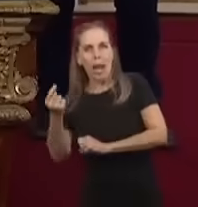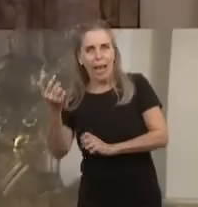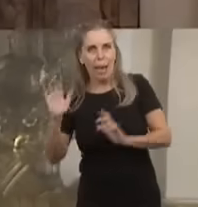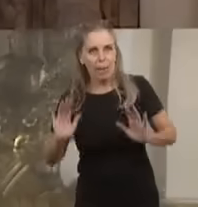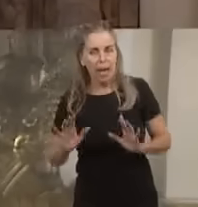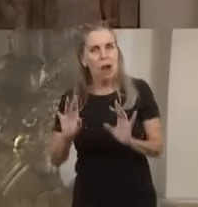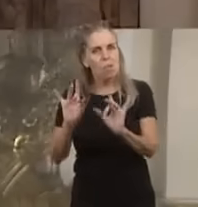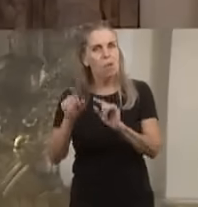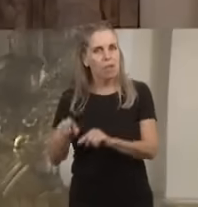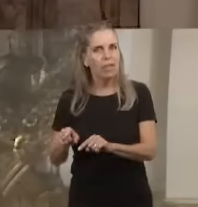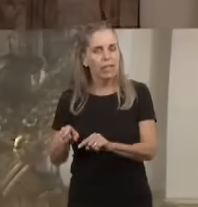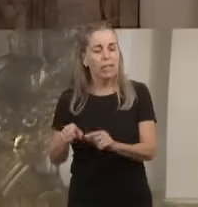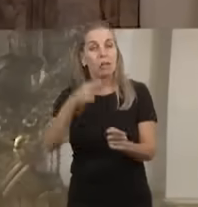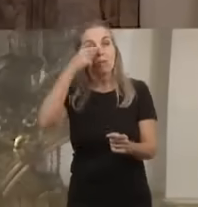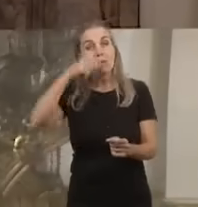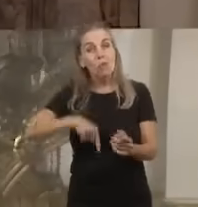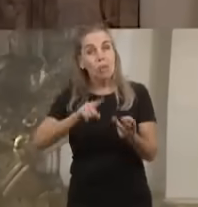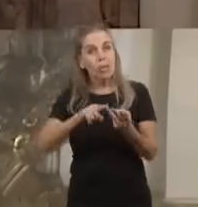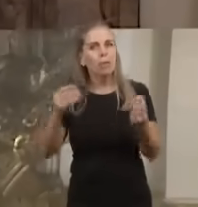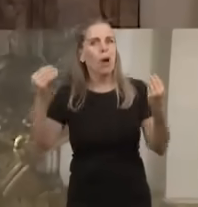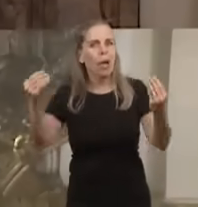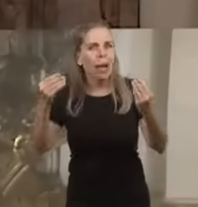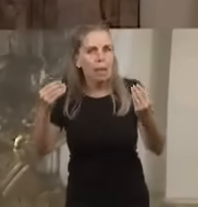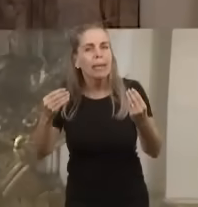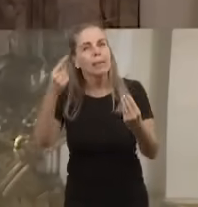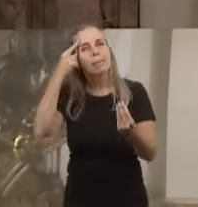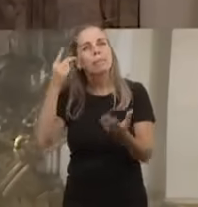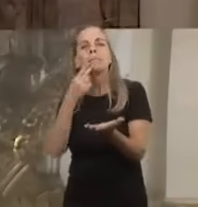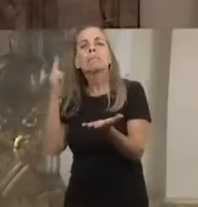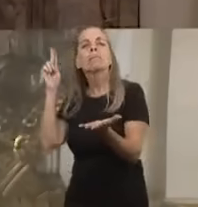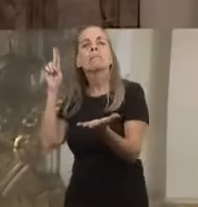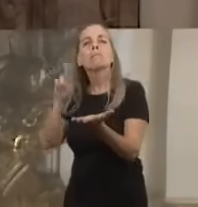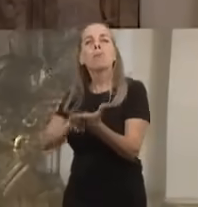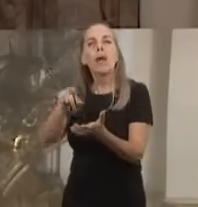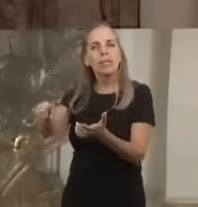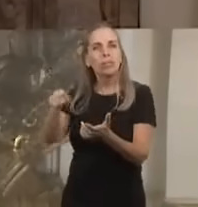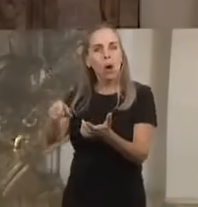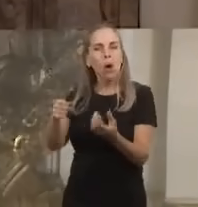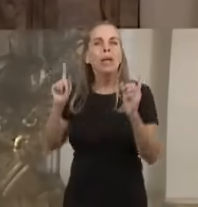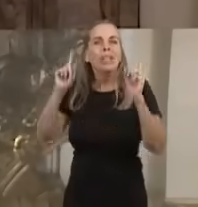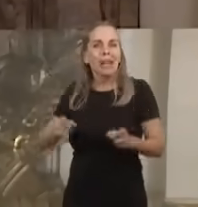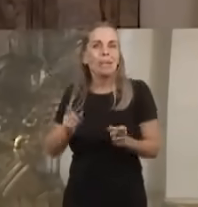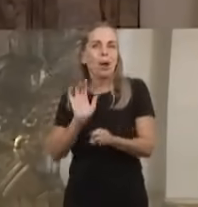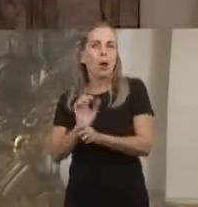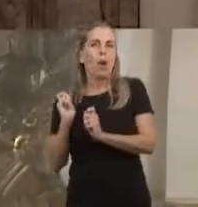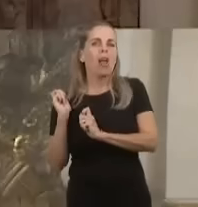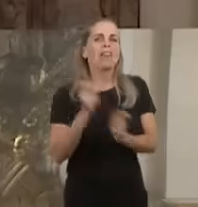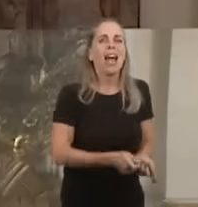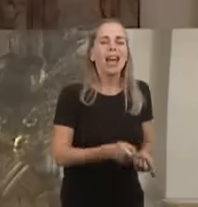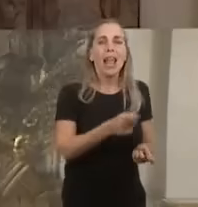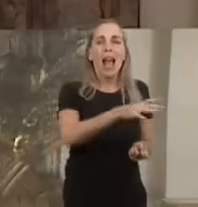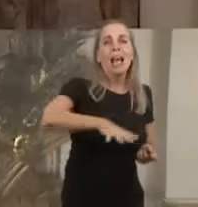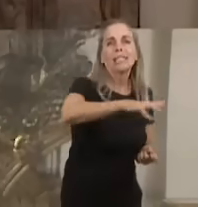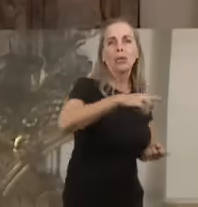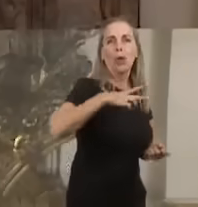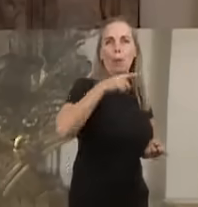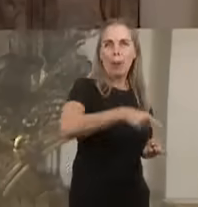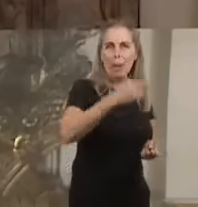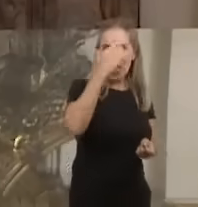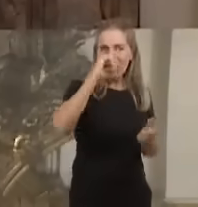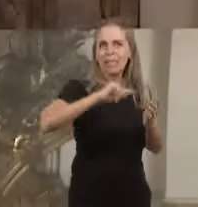retorno finalmente la retracción del Frisco implica devolverle al sector privado 15 puntos del pbi en forma de